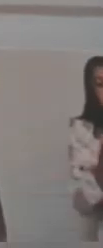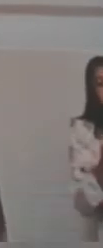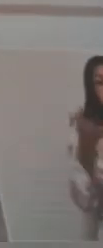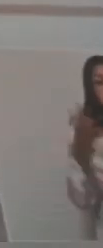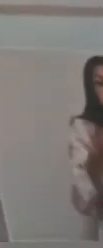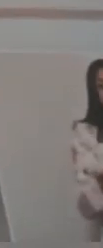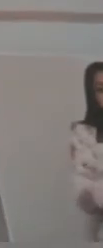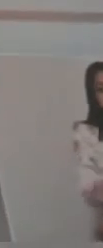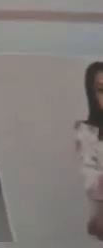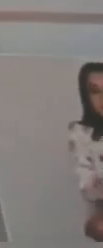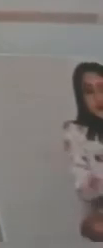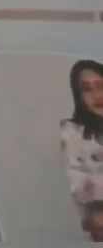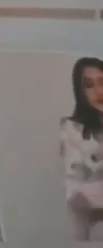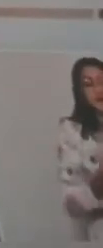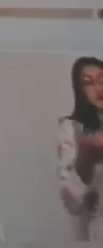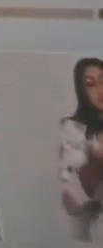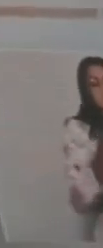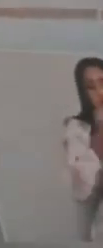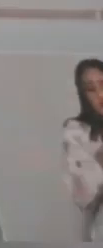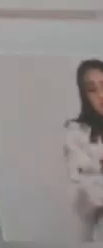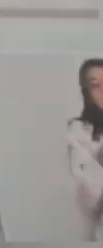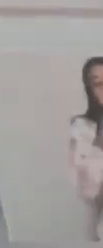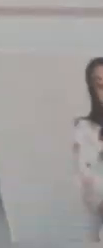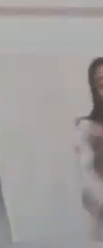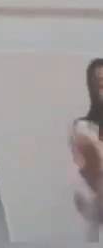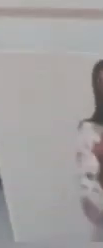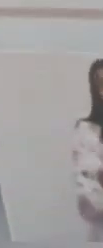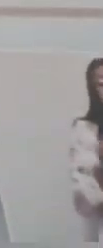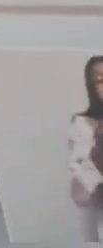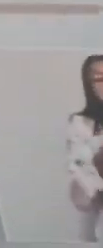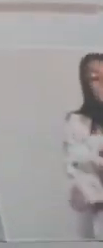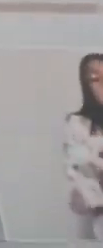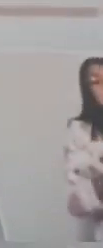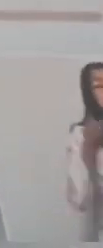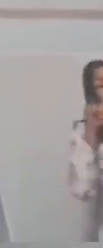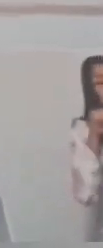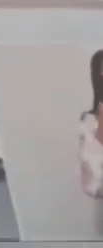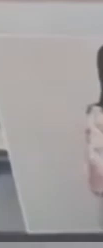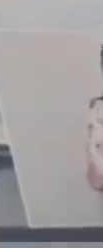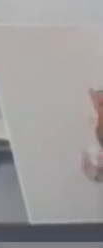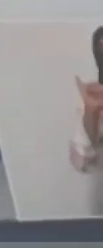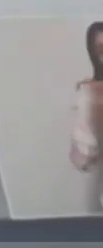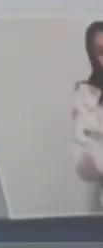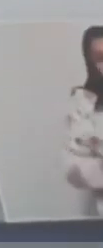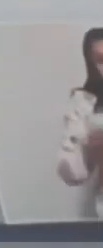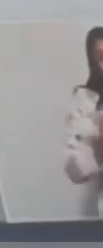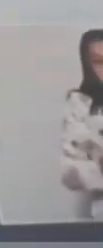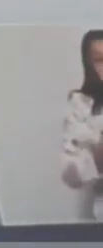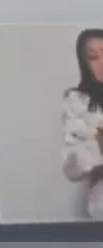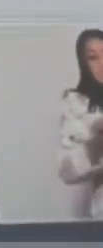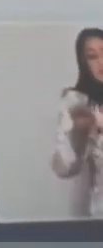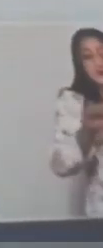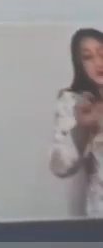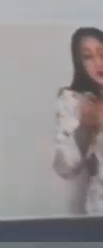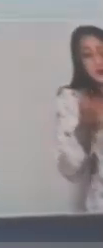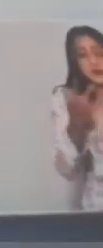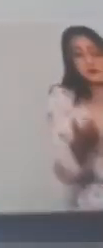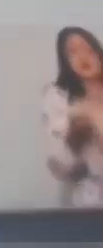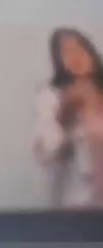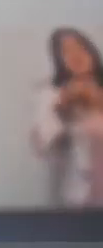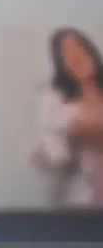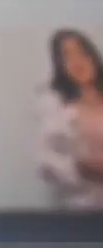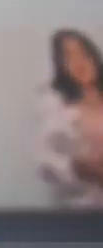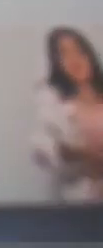103.310 vacunas. Y también comentar que a partir de mañana, día jueves, a sábado 28, iniciaremos